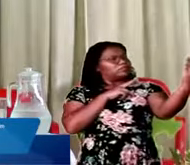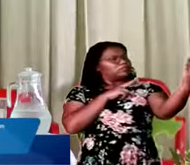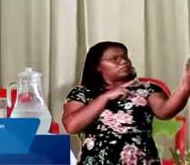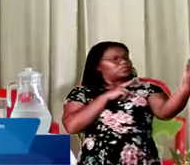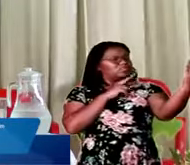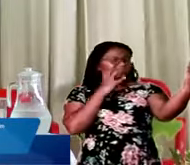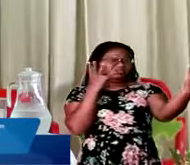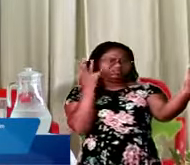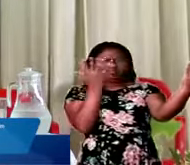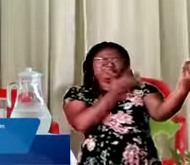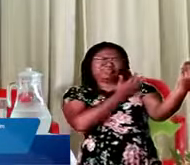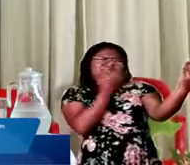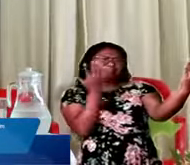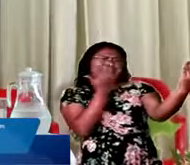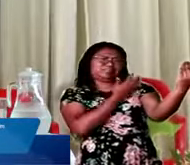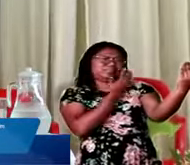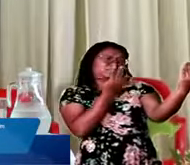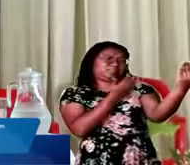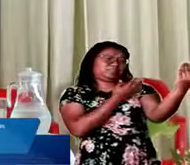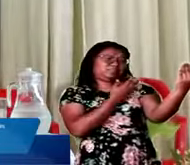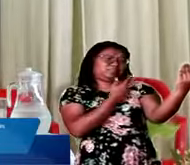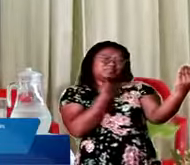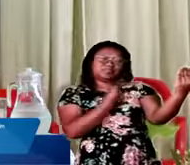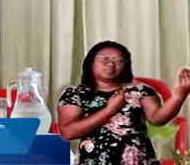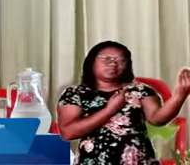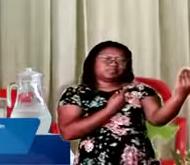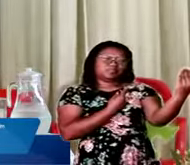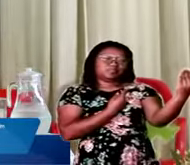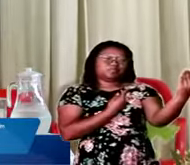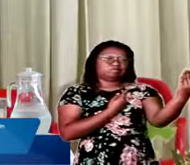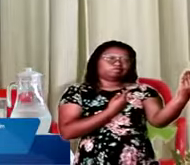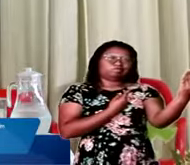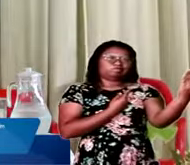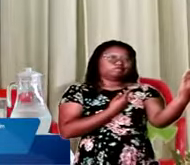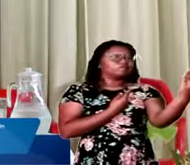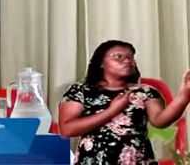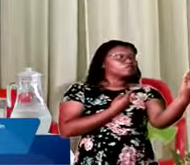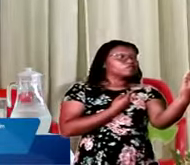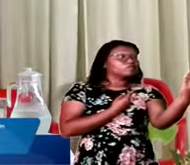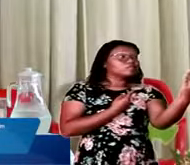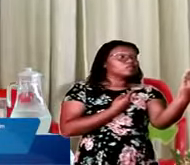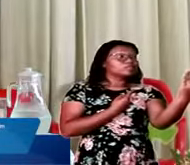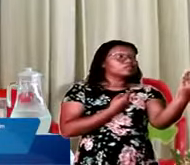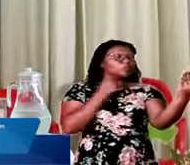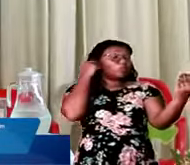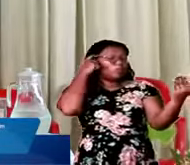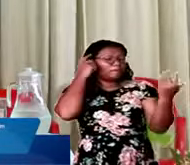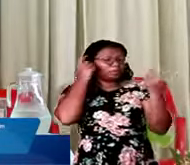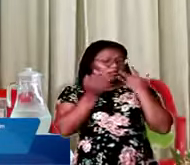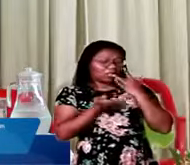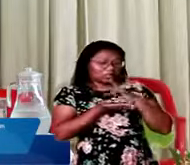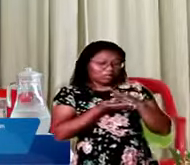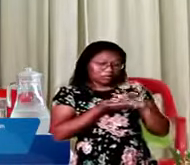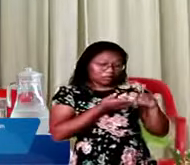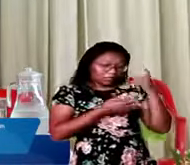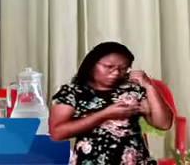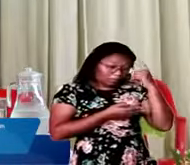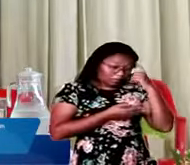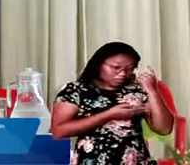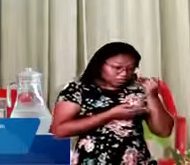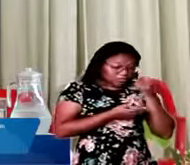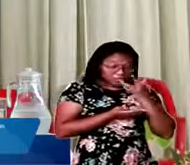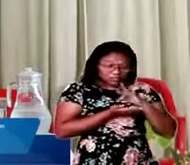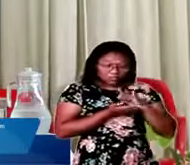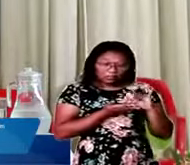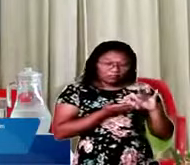manchón. Y dijo, tienes razón, yo pensé que estaba limpio por todas partes. No, hay